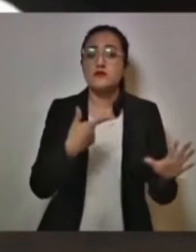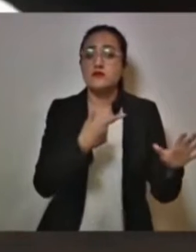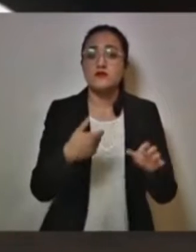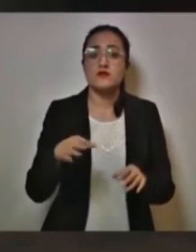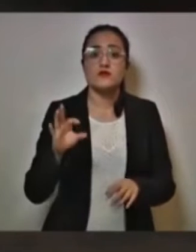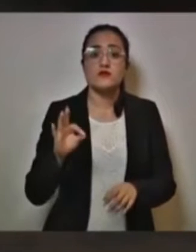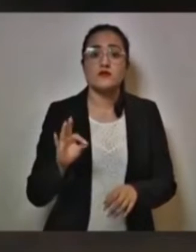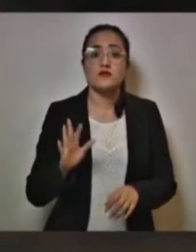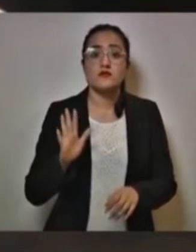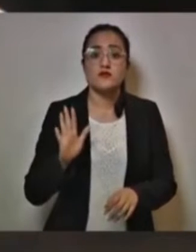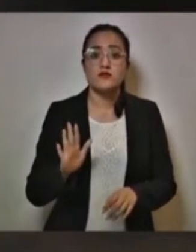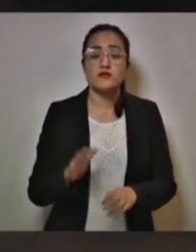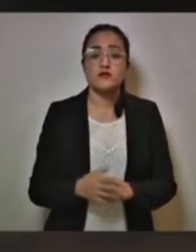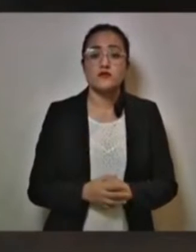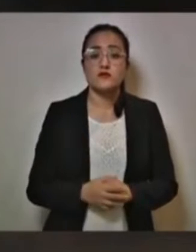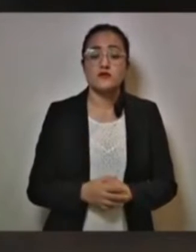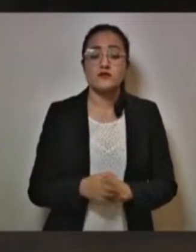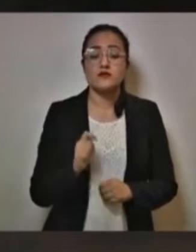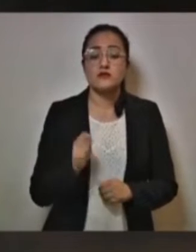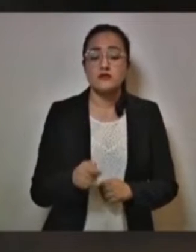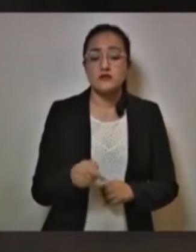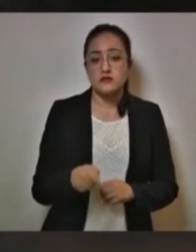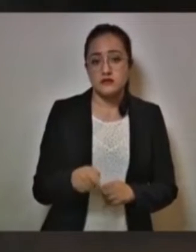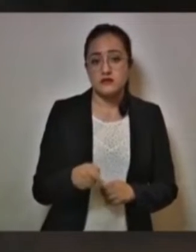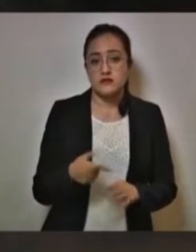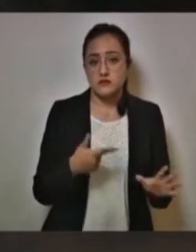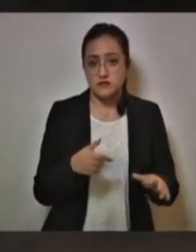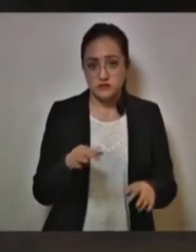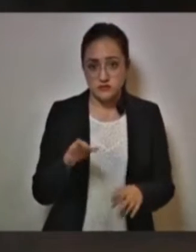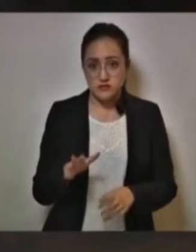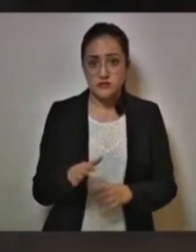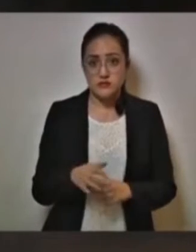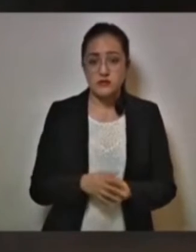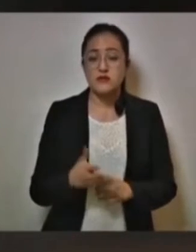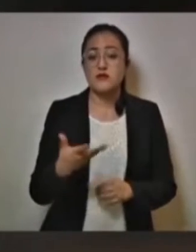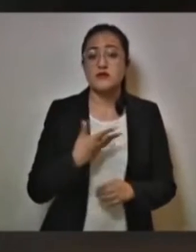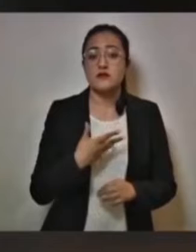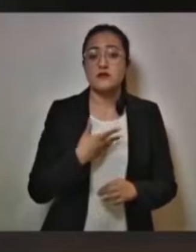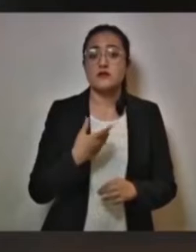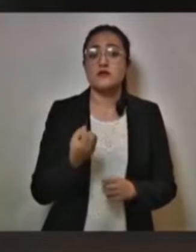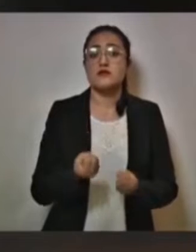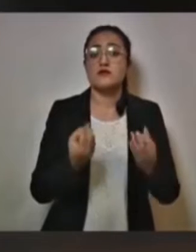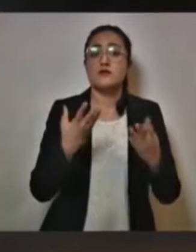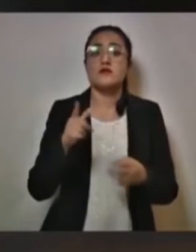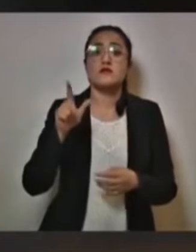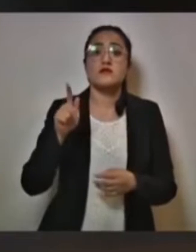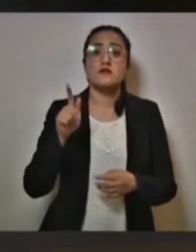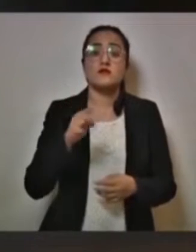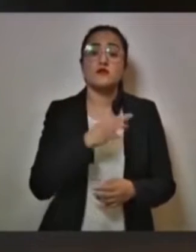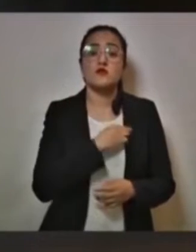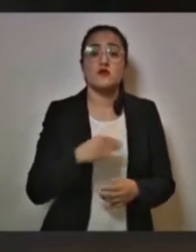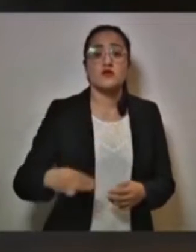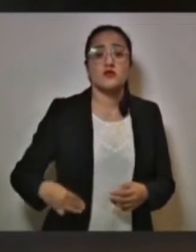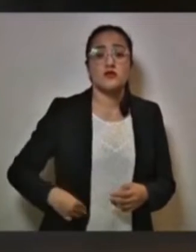745 y estos casos activos tienen presencia en 70 municipios.